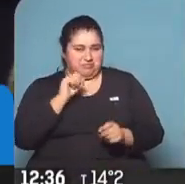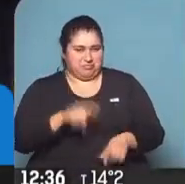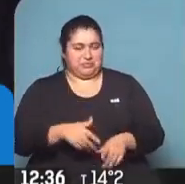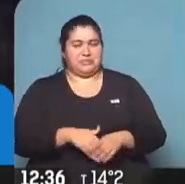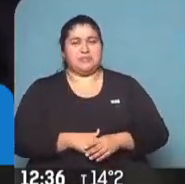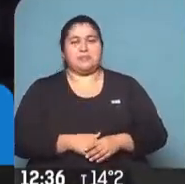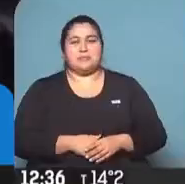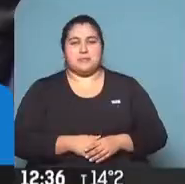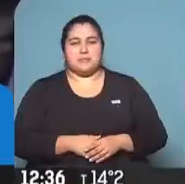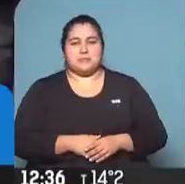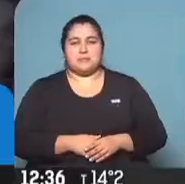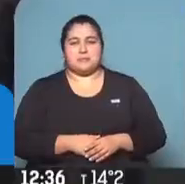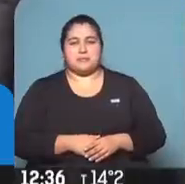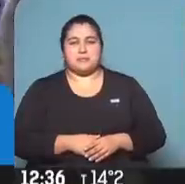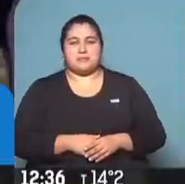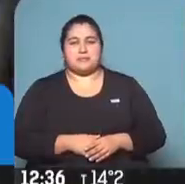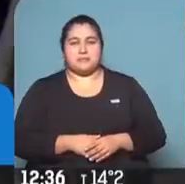hasta la quiaca